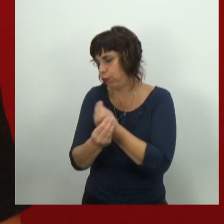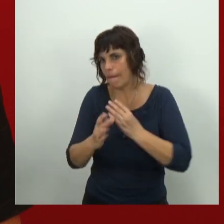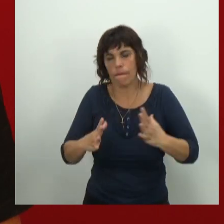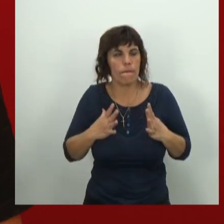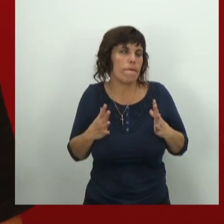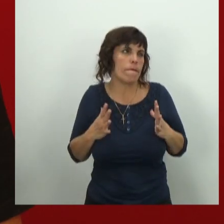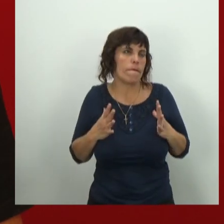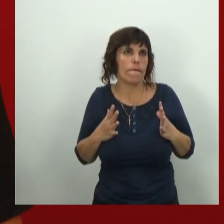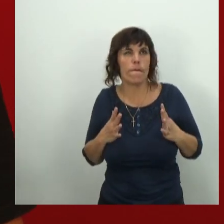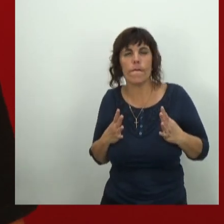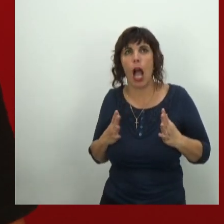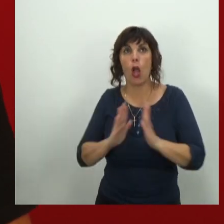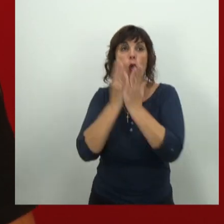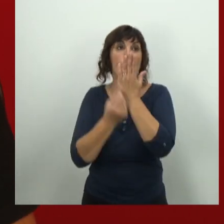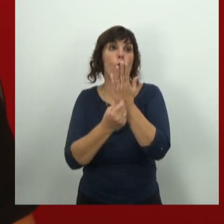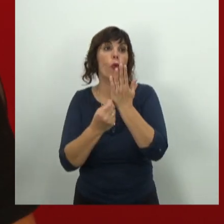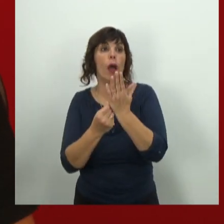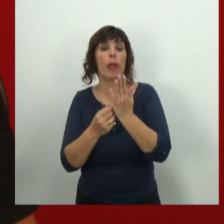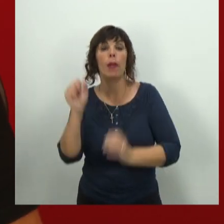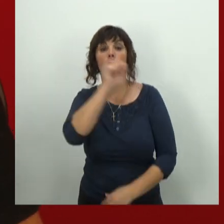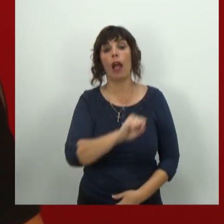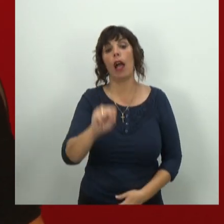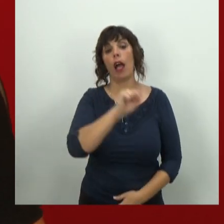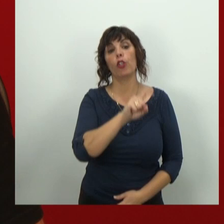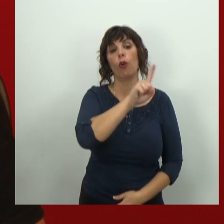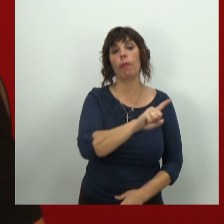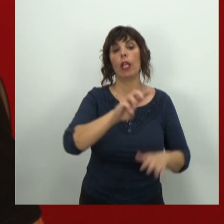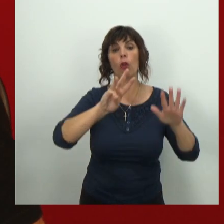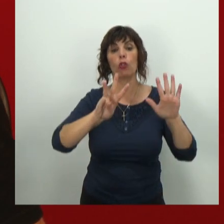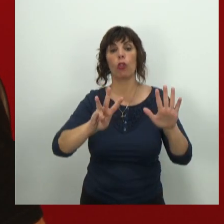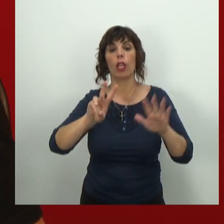Y una del 1815, una Biblia alemana,